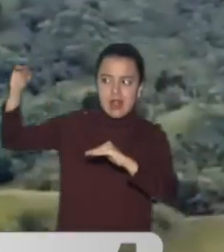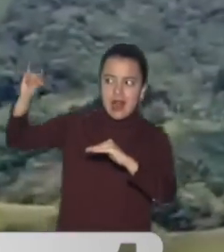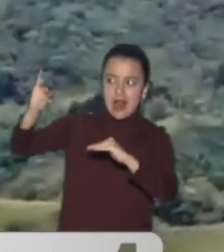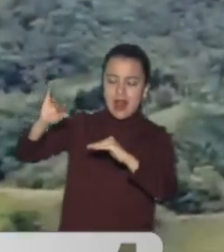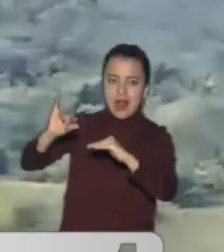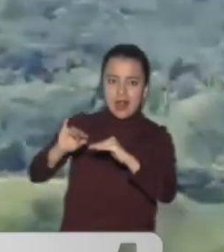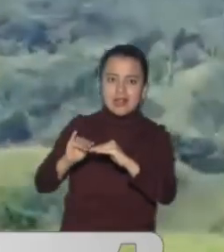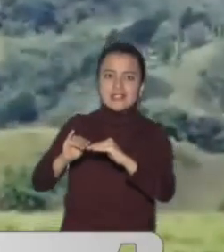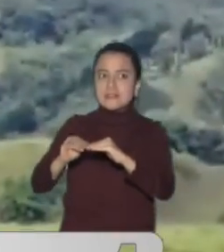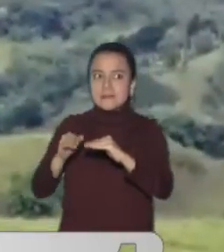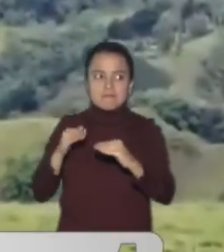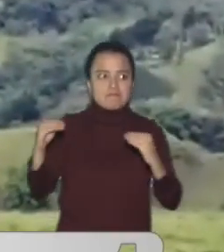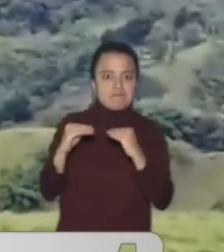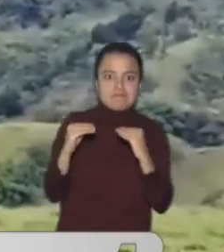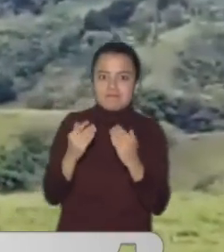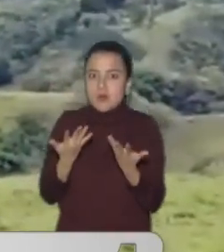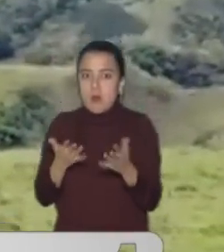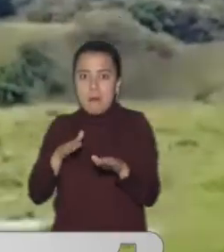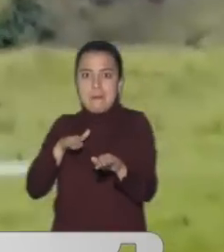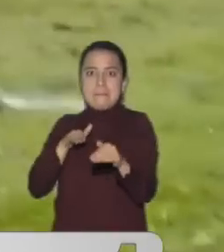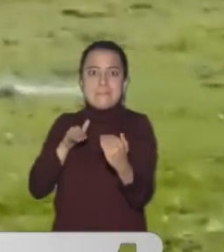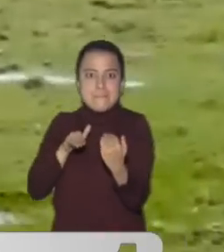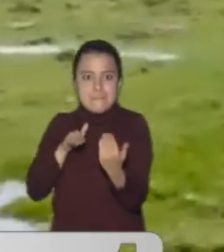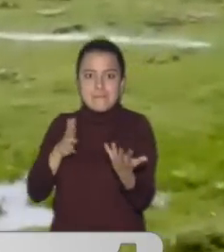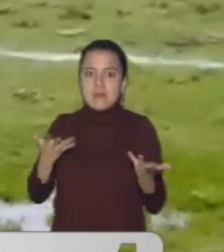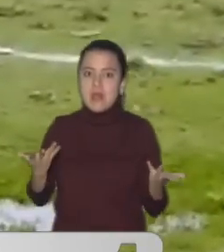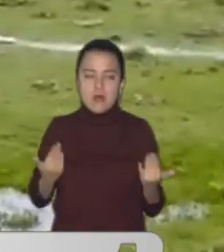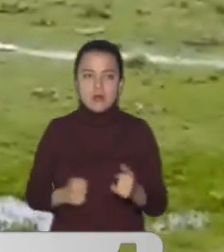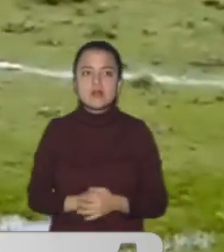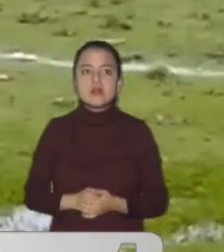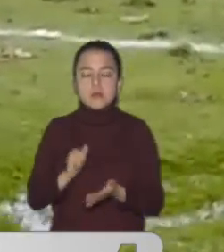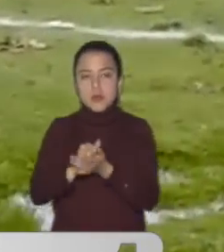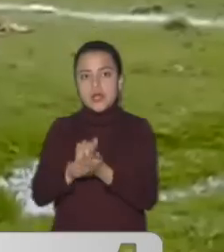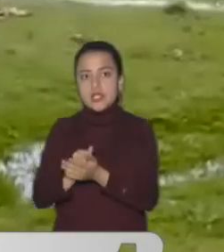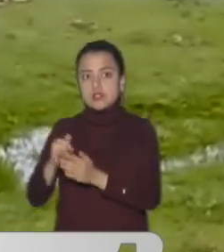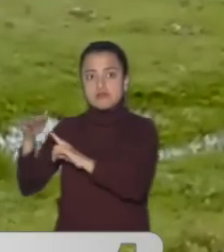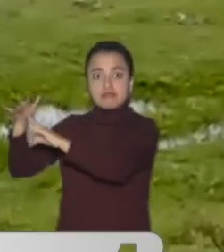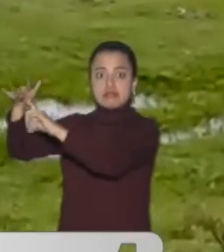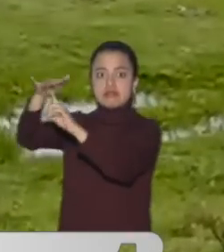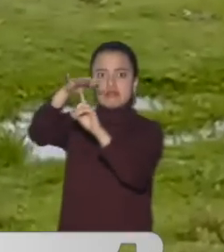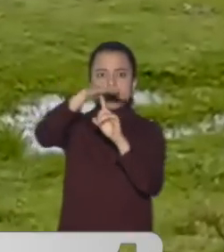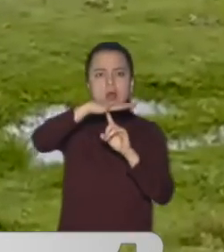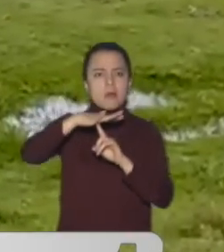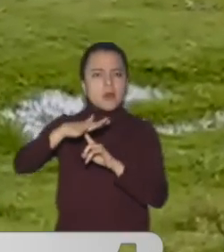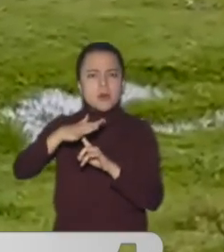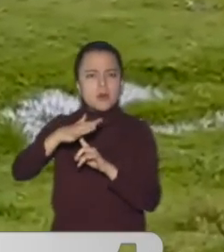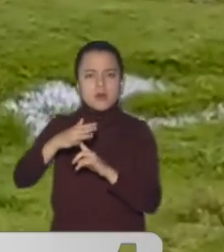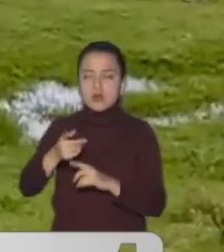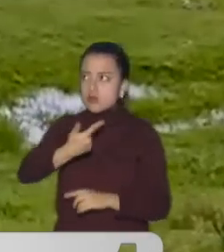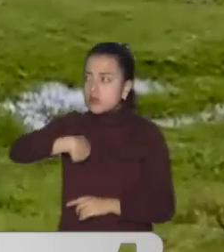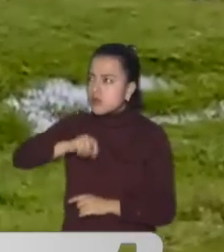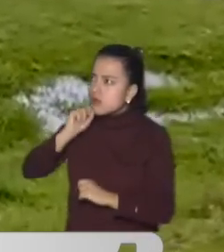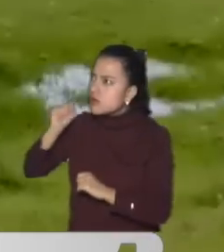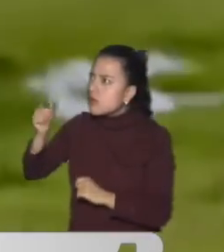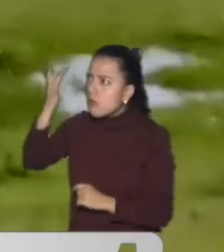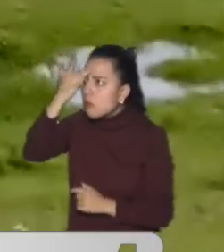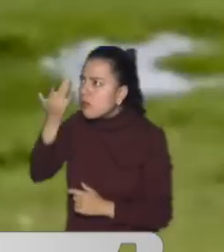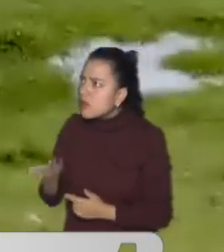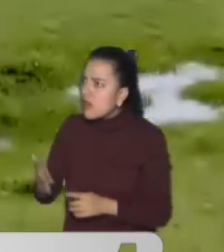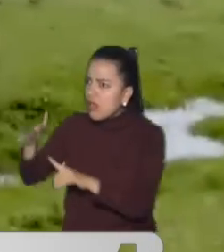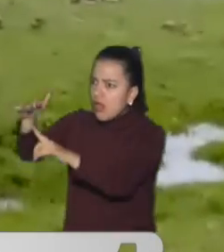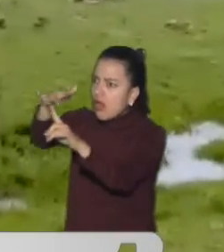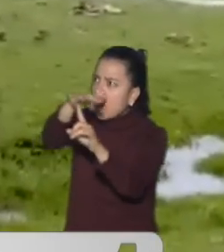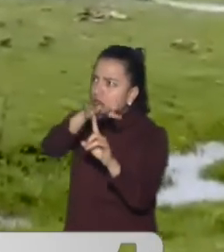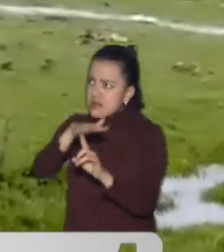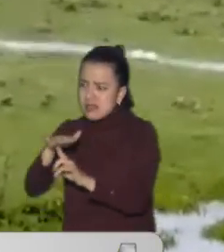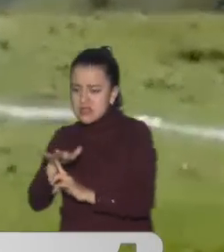el ejército en las últimas horas, al parecer este incidente se presentó por las condiciones climáticas en la zona que no mejoran luego de este